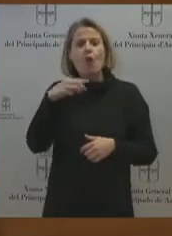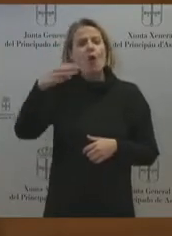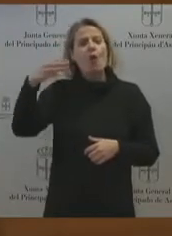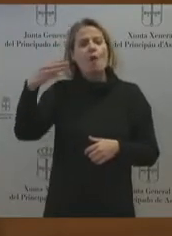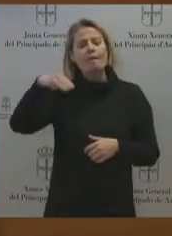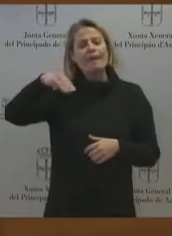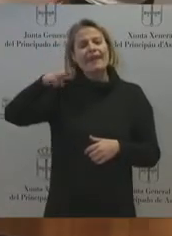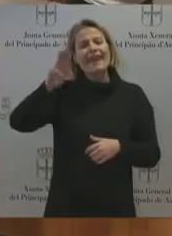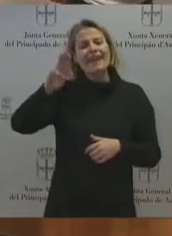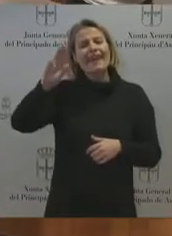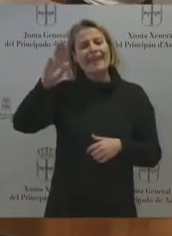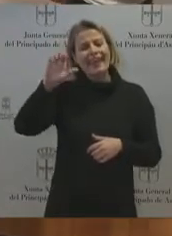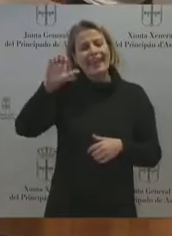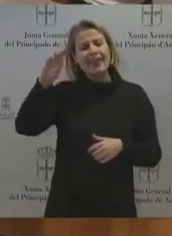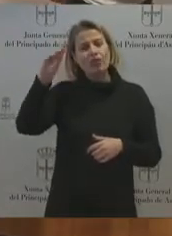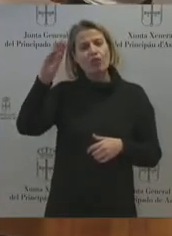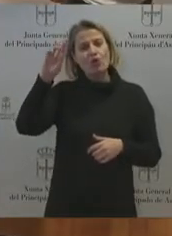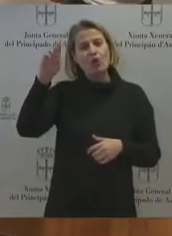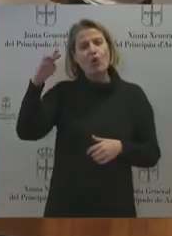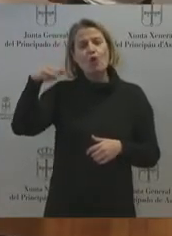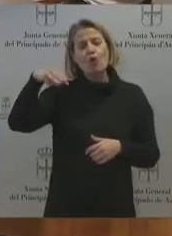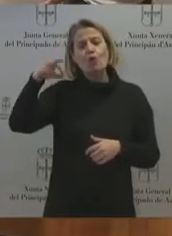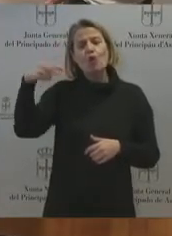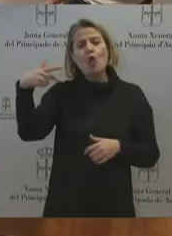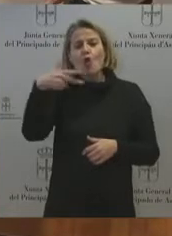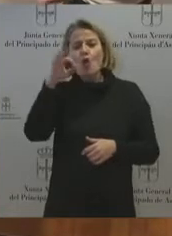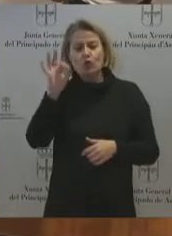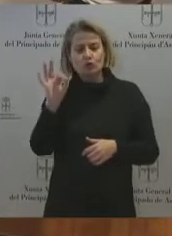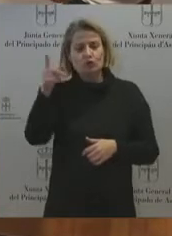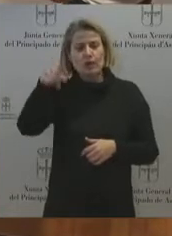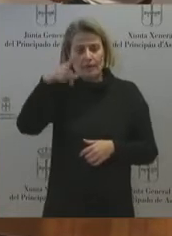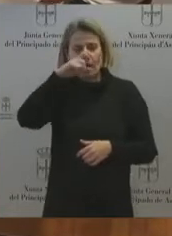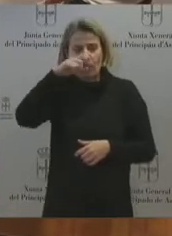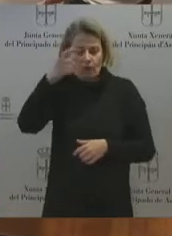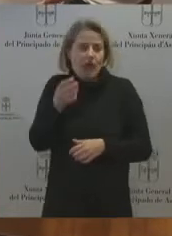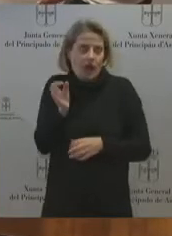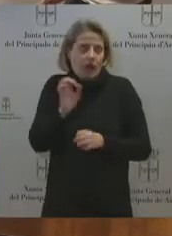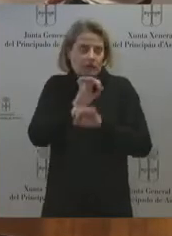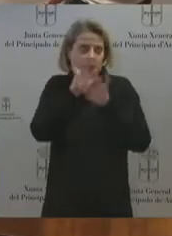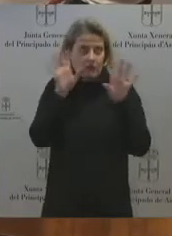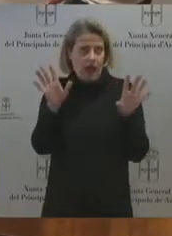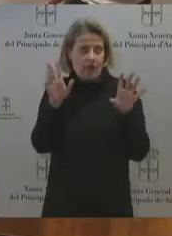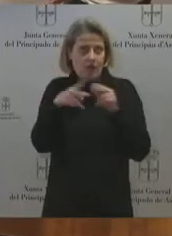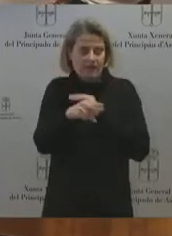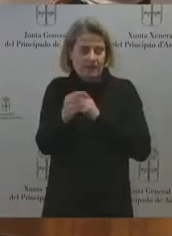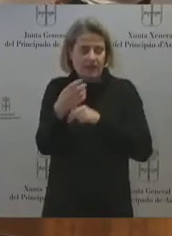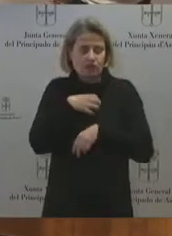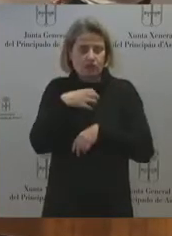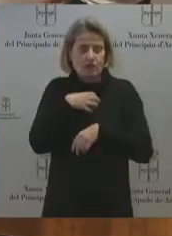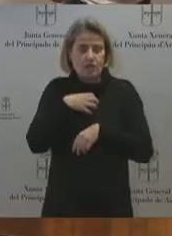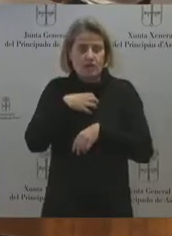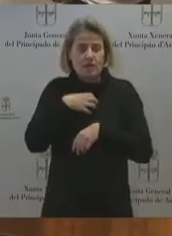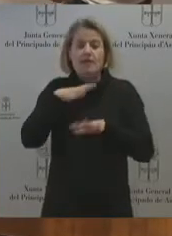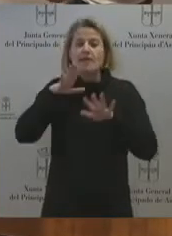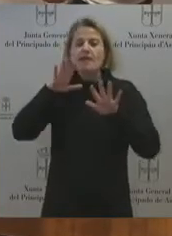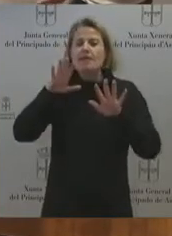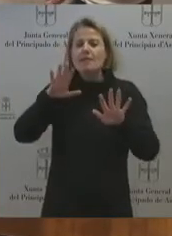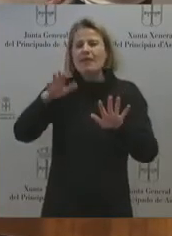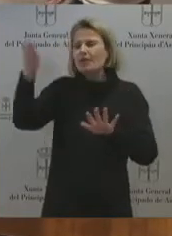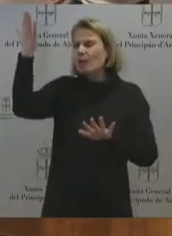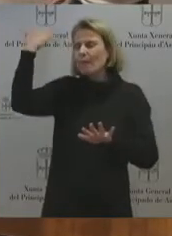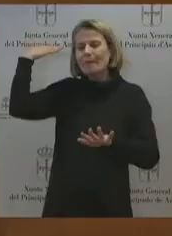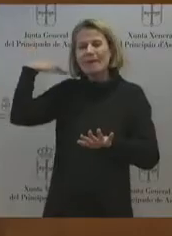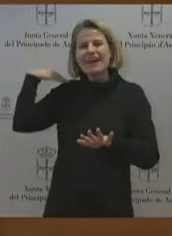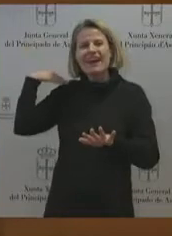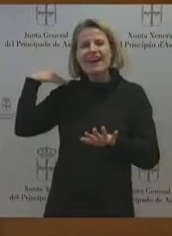al Gobierno de Asturias y al Grupo Socialista quién dimitió en ese momento porque se engañó a un político. No es